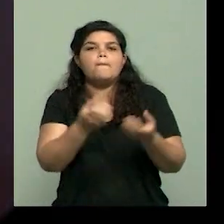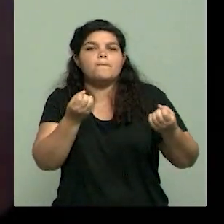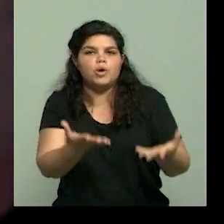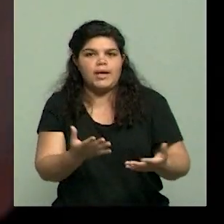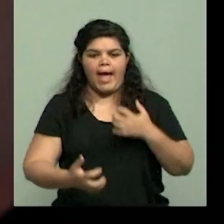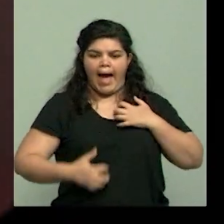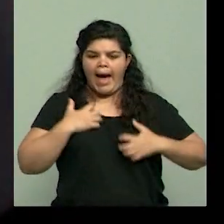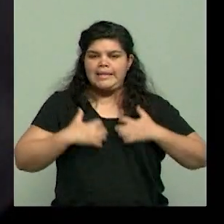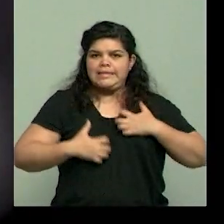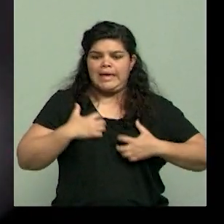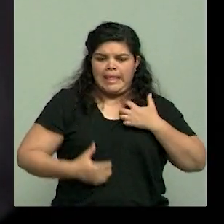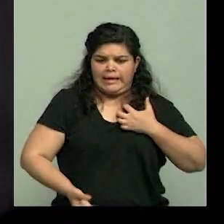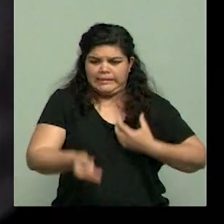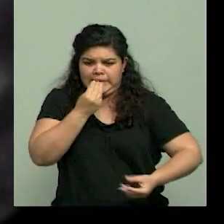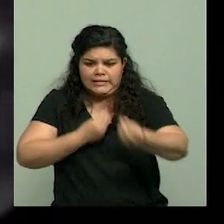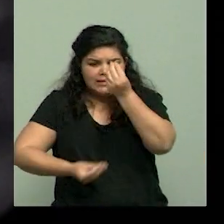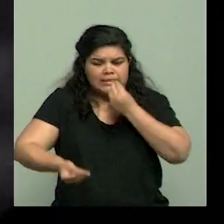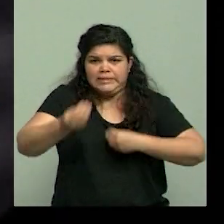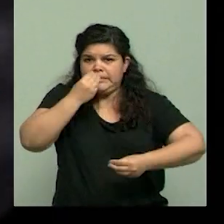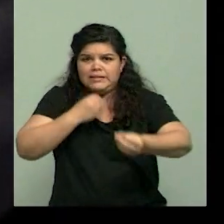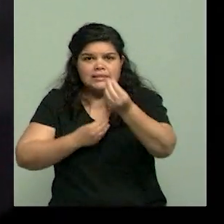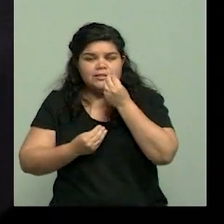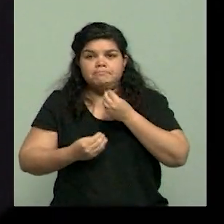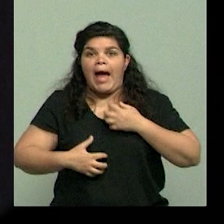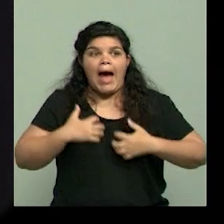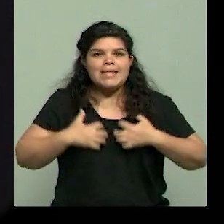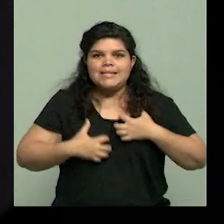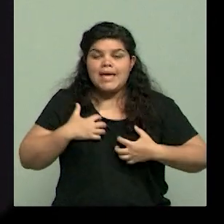misma. ¿Sí? Muchas veces la ansiedad como que uno